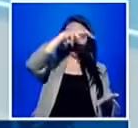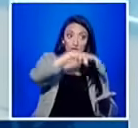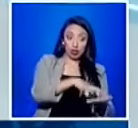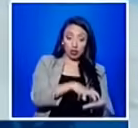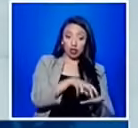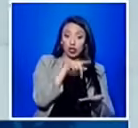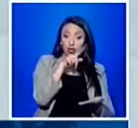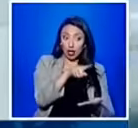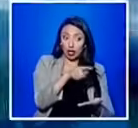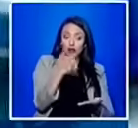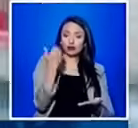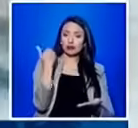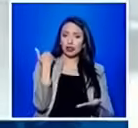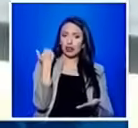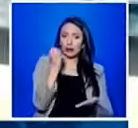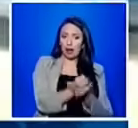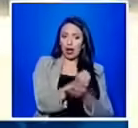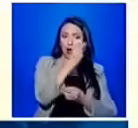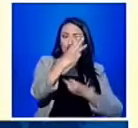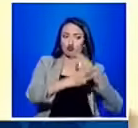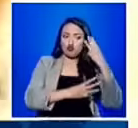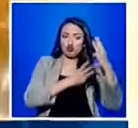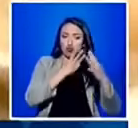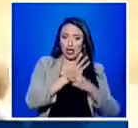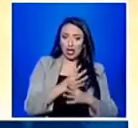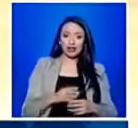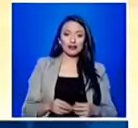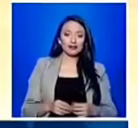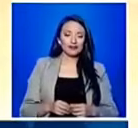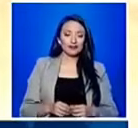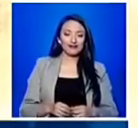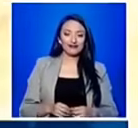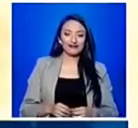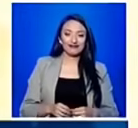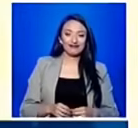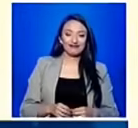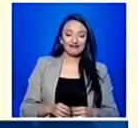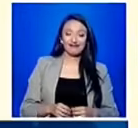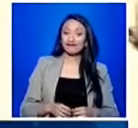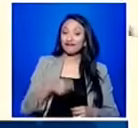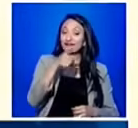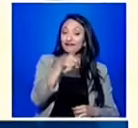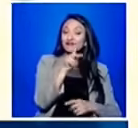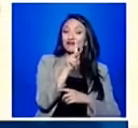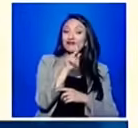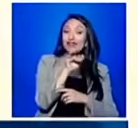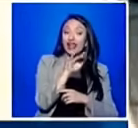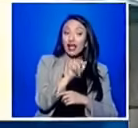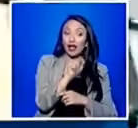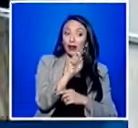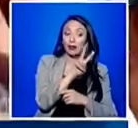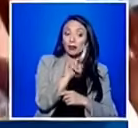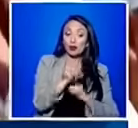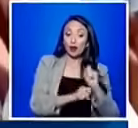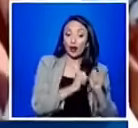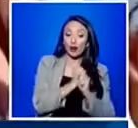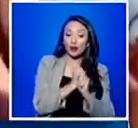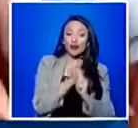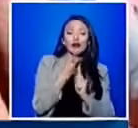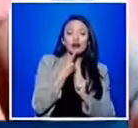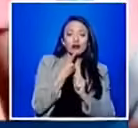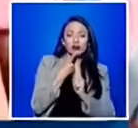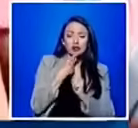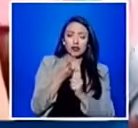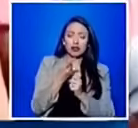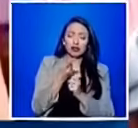donde incluso tiene el récord mundial. ¡Oh, my Lord, it's a world record! Kiara Rodríguez tiene 21 años. Cuenta que ella creció